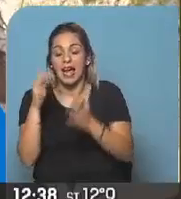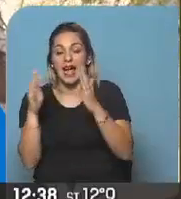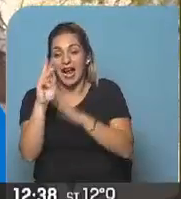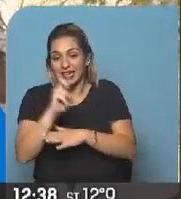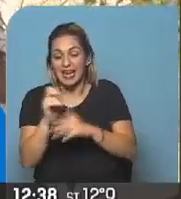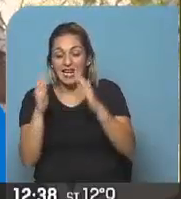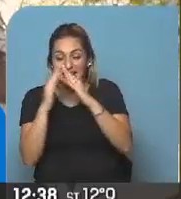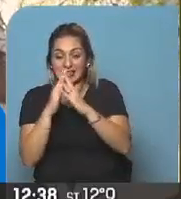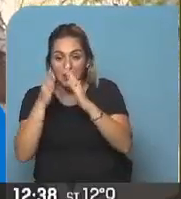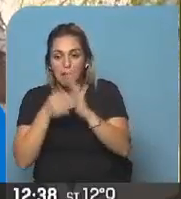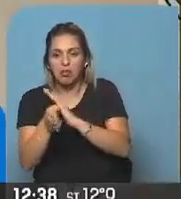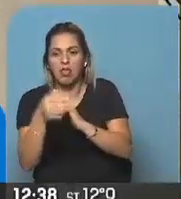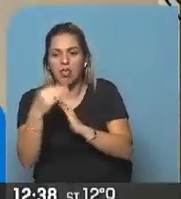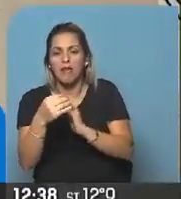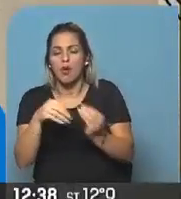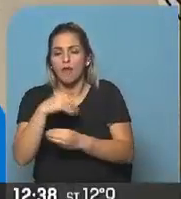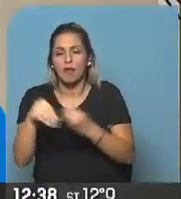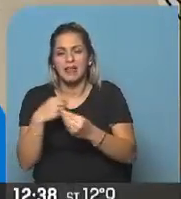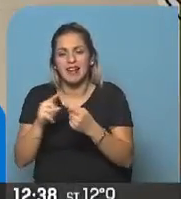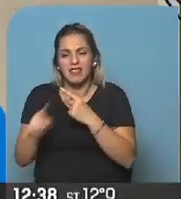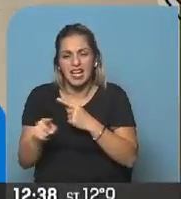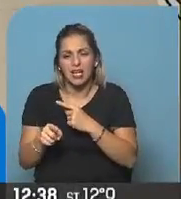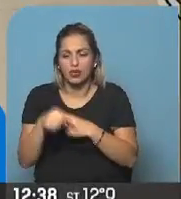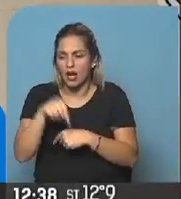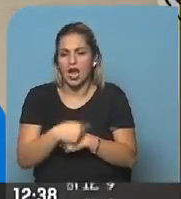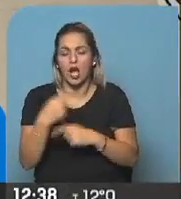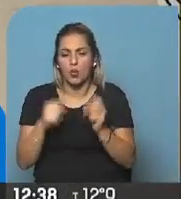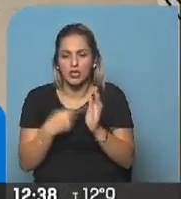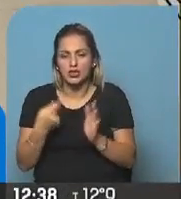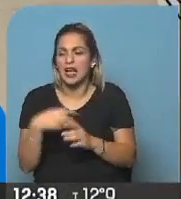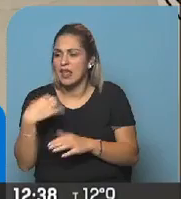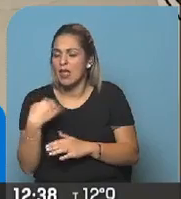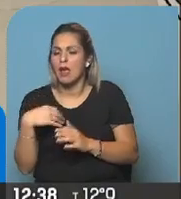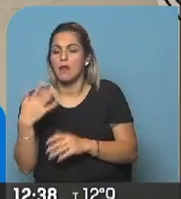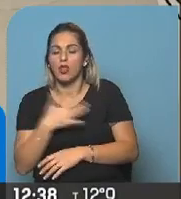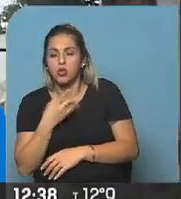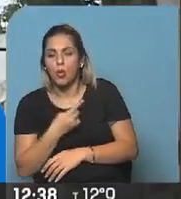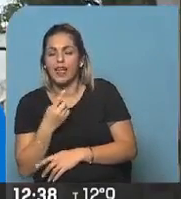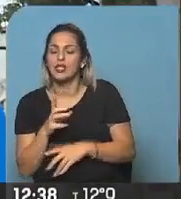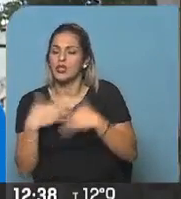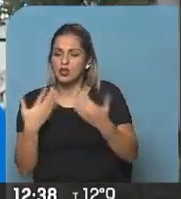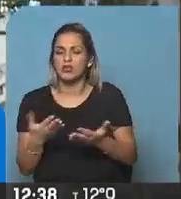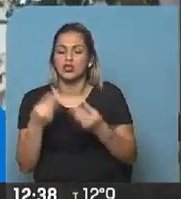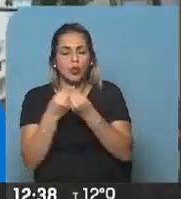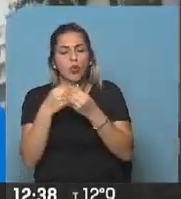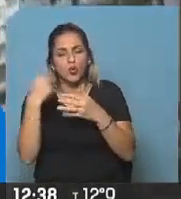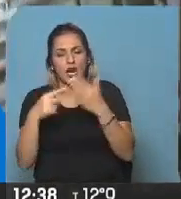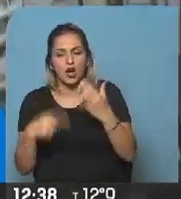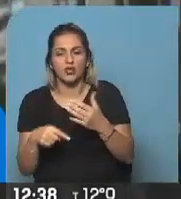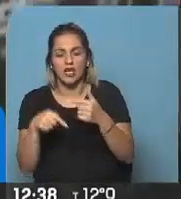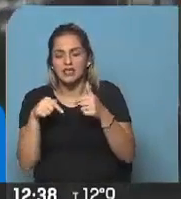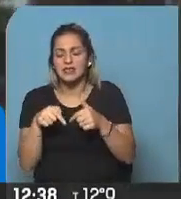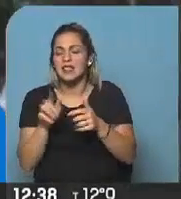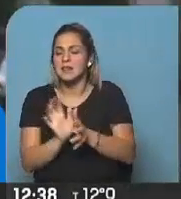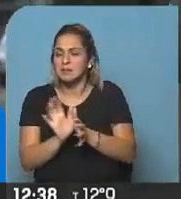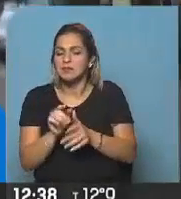formal tenés que tener un familiar directo de la ciudad de Buenos Aires que sea propietario. Entonces, ahí para nosotros esto es